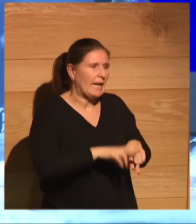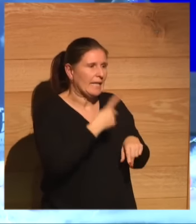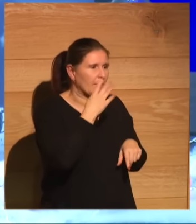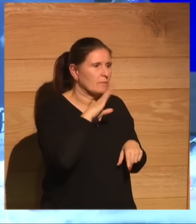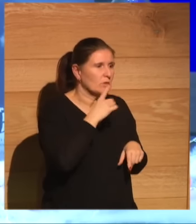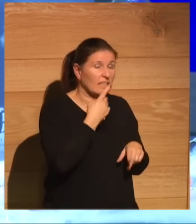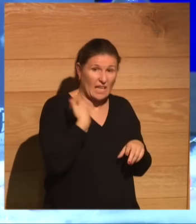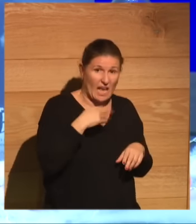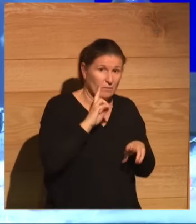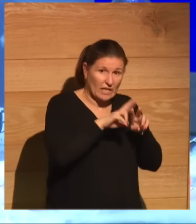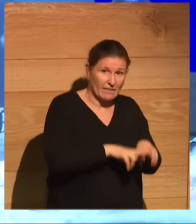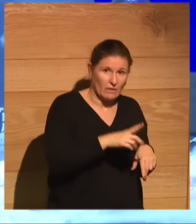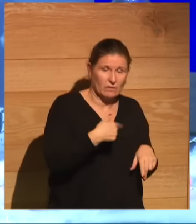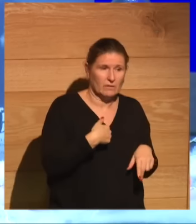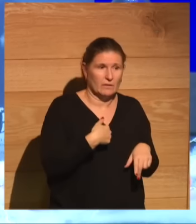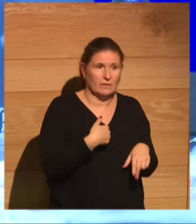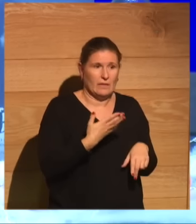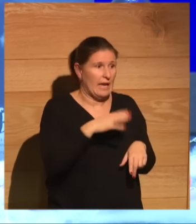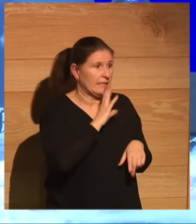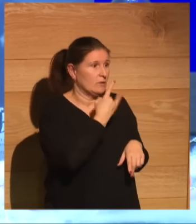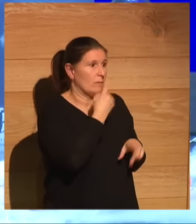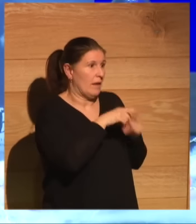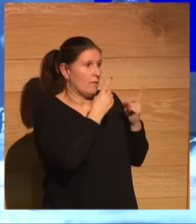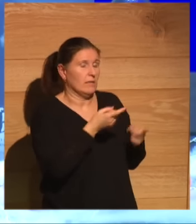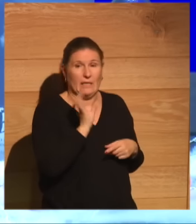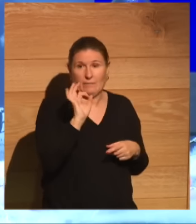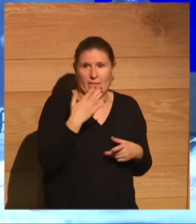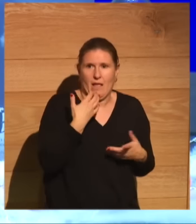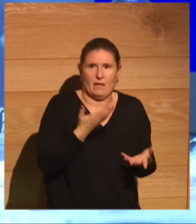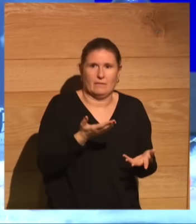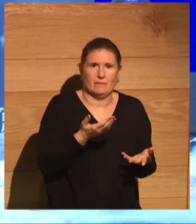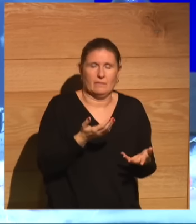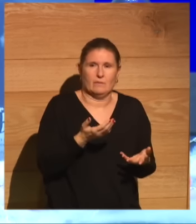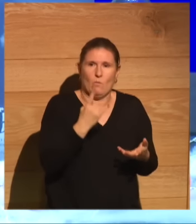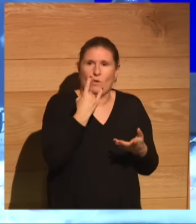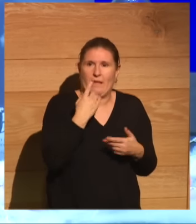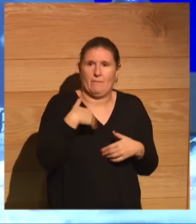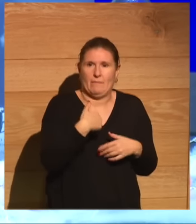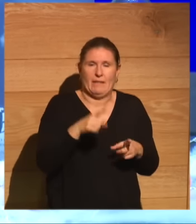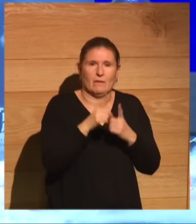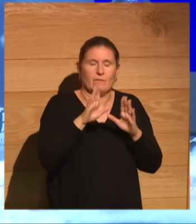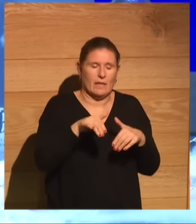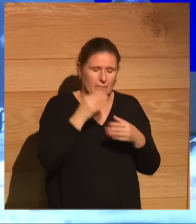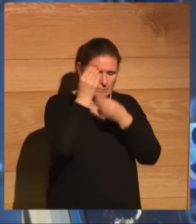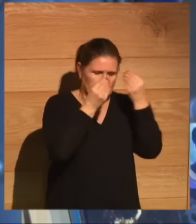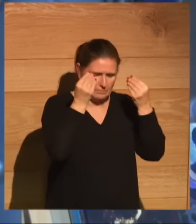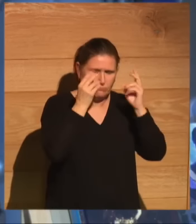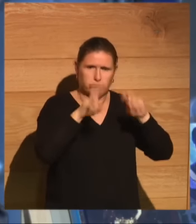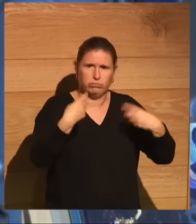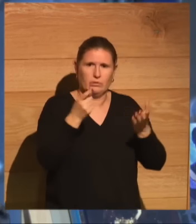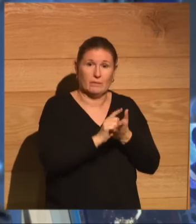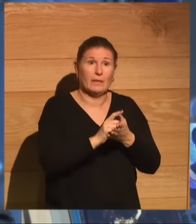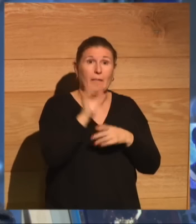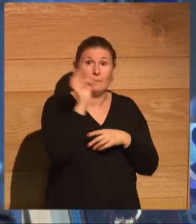ya suficiente? Estabas diciendo que le da igual Batman. Y es verdad. O sea, sí. De hecho, se reinventa todo y es probablemente el gran mérito de la